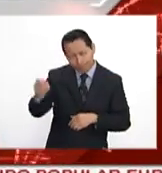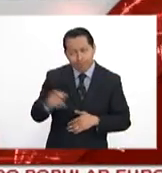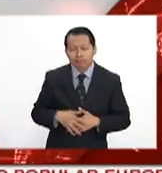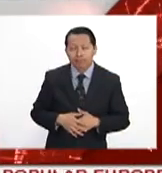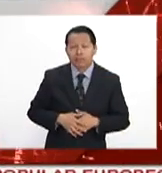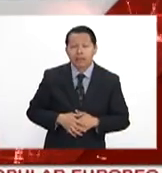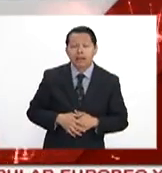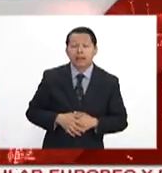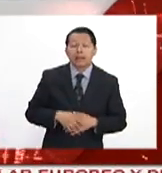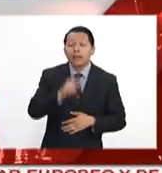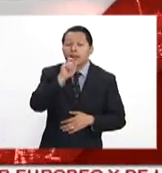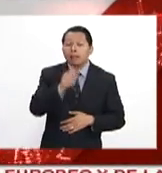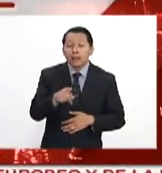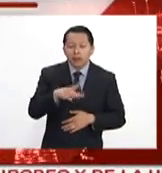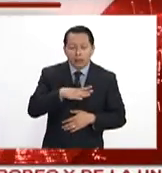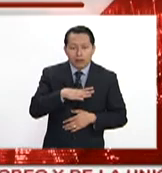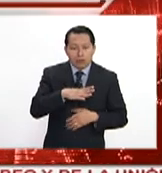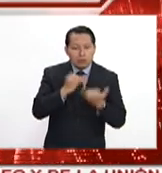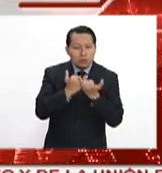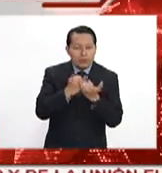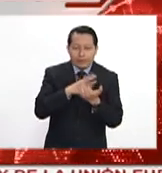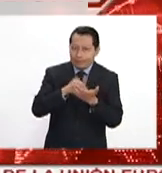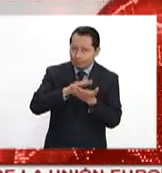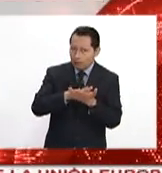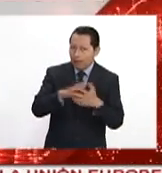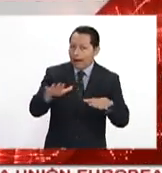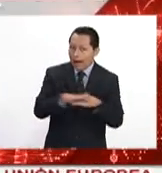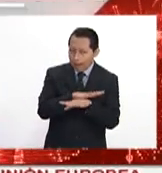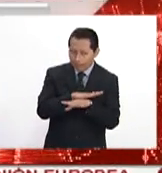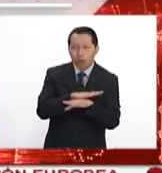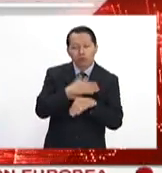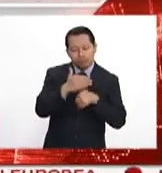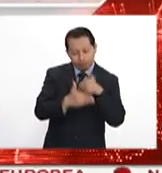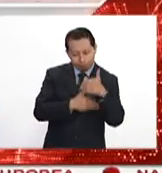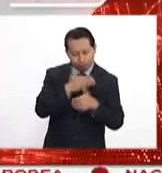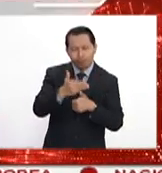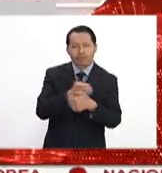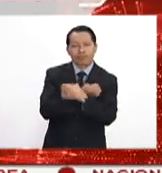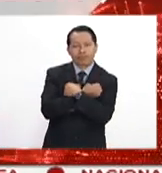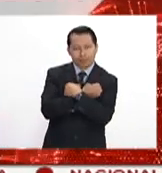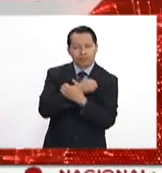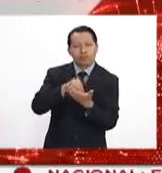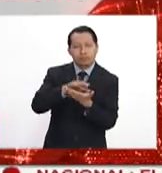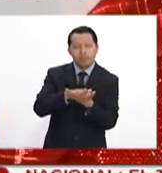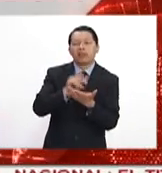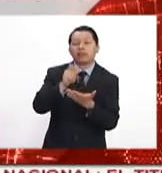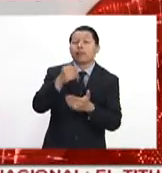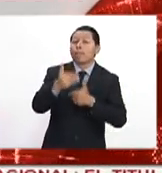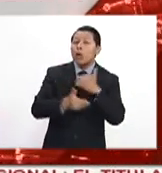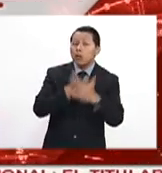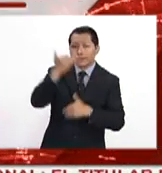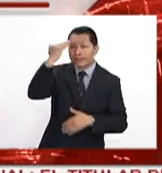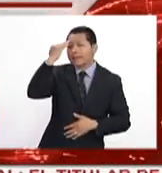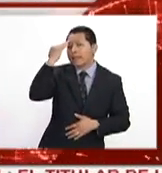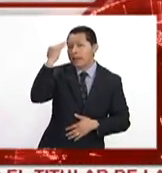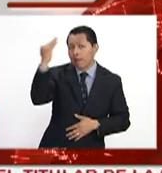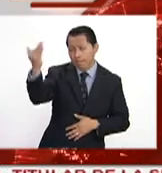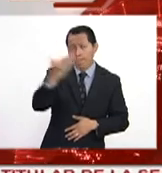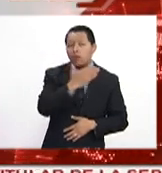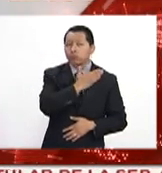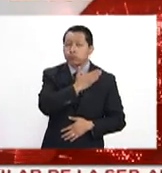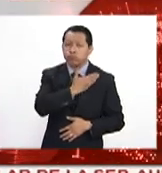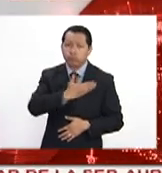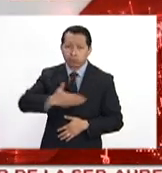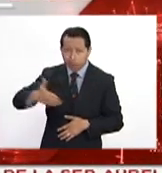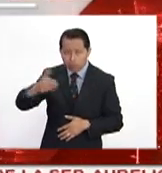Es donde estamos ya basando y sustentando el cambio educativo del país, que será un proceso de largo plazo, pero